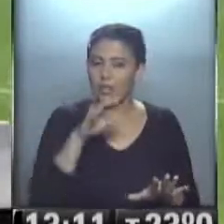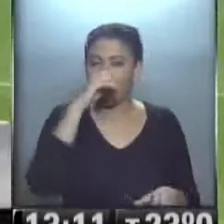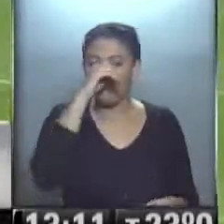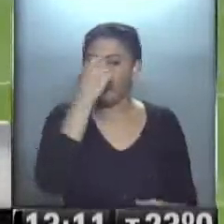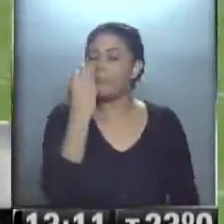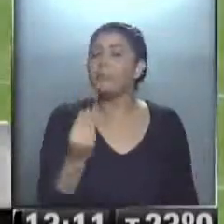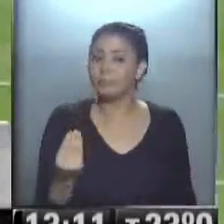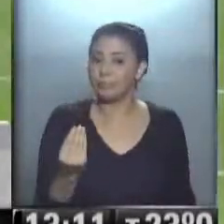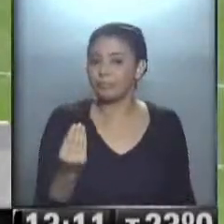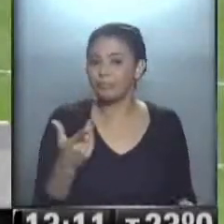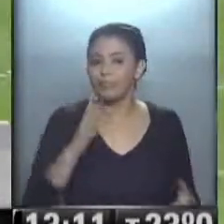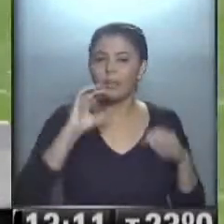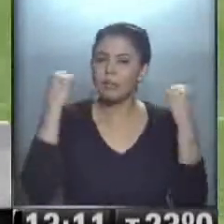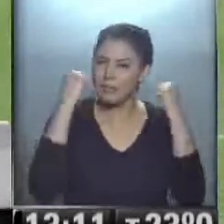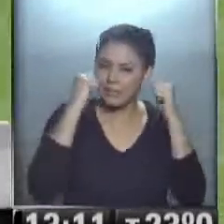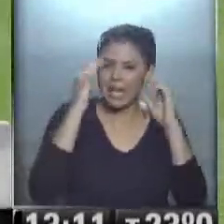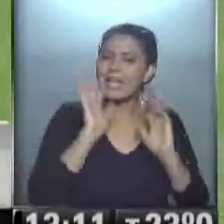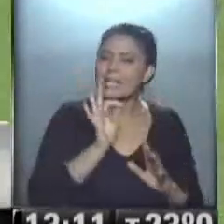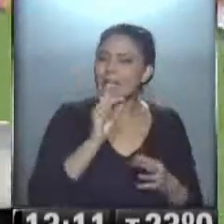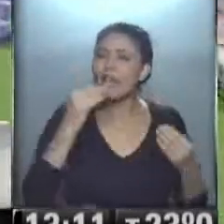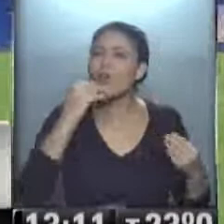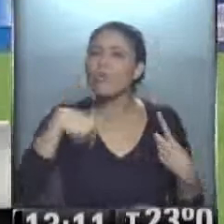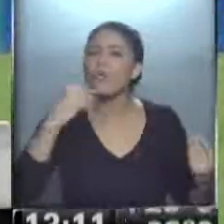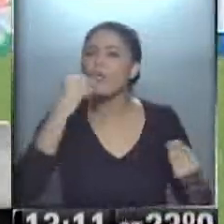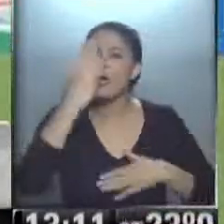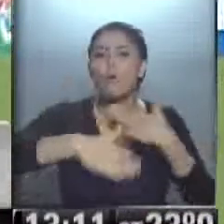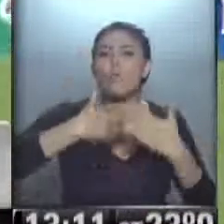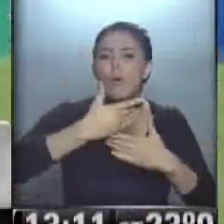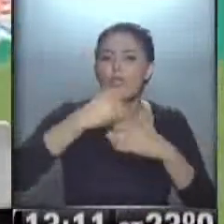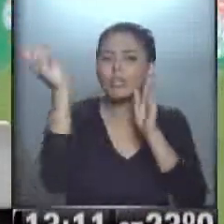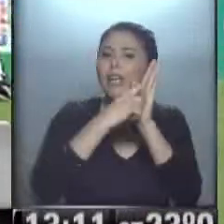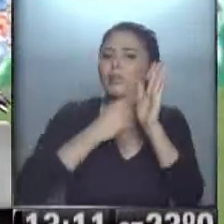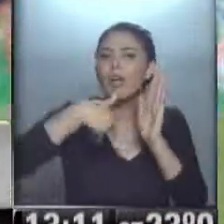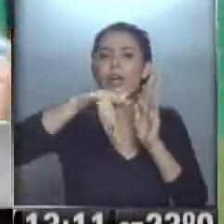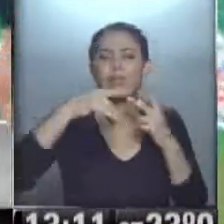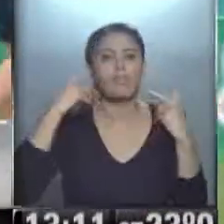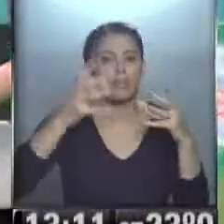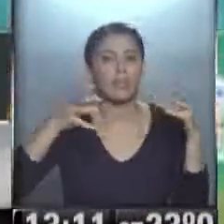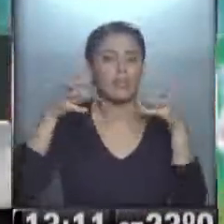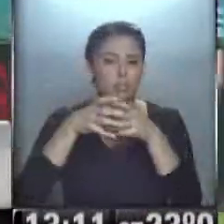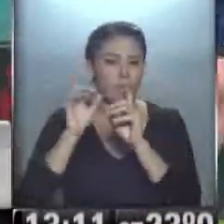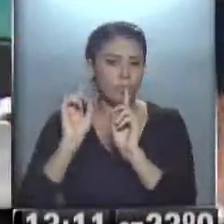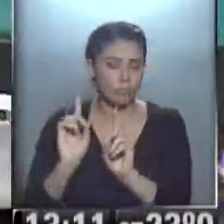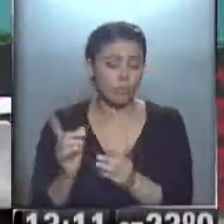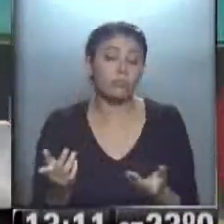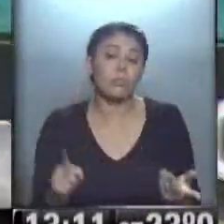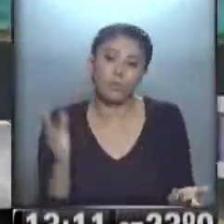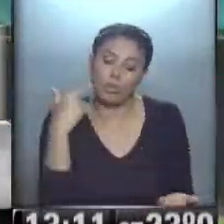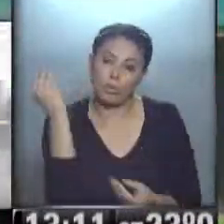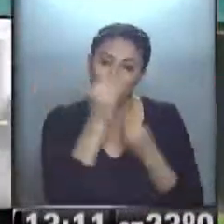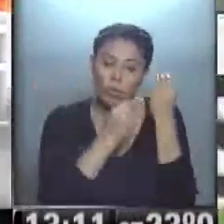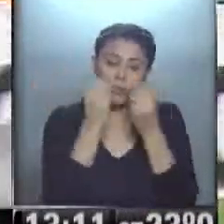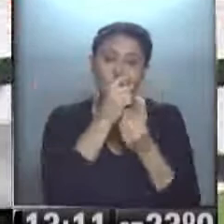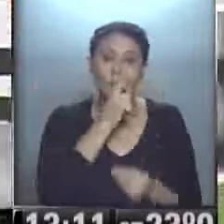para afinar el lápiz de cara a lo que será la lista definitiva de los 23 que van a ir al Mundial. Y las preocupaciones que todos tenemos con